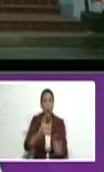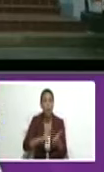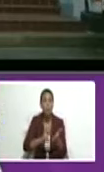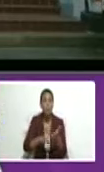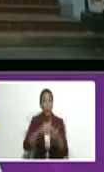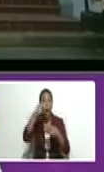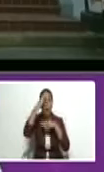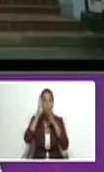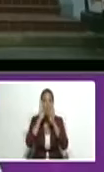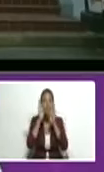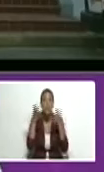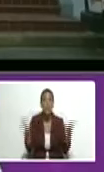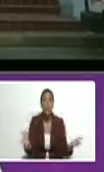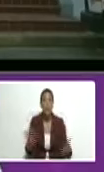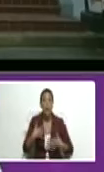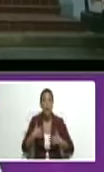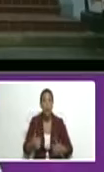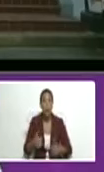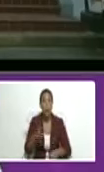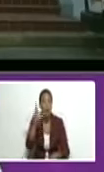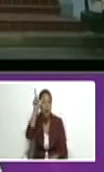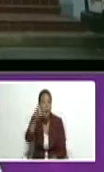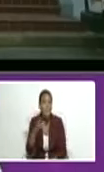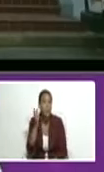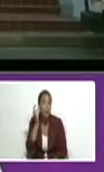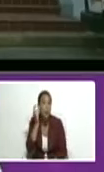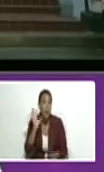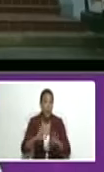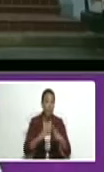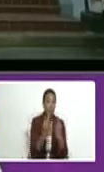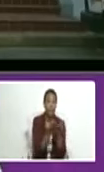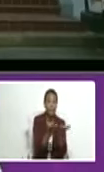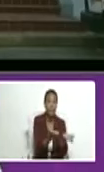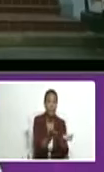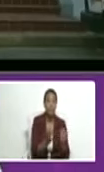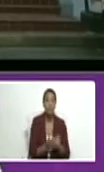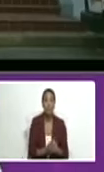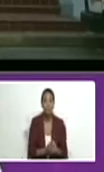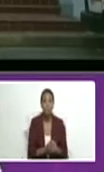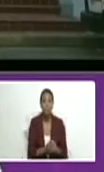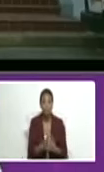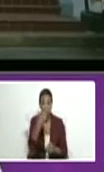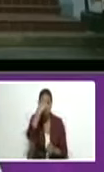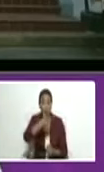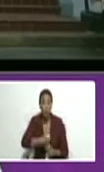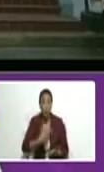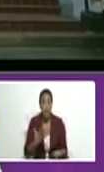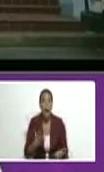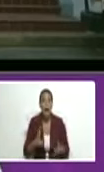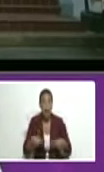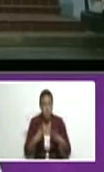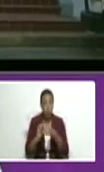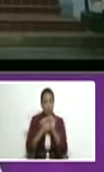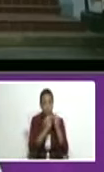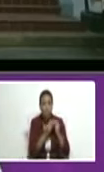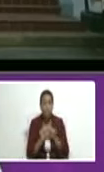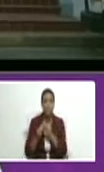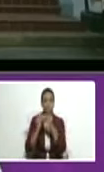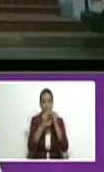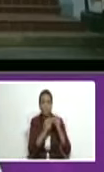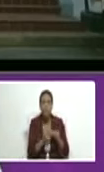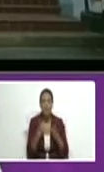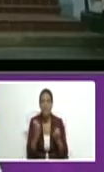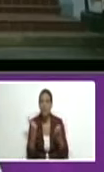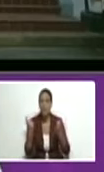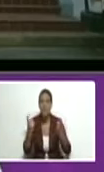verdadera atención en qué, en la salud de la mujer, en la salud de la familia, para nosotros estar renovándonos,